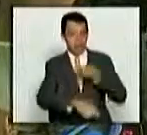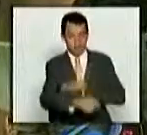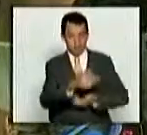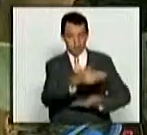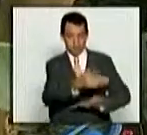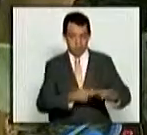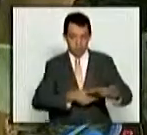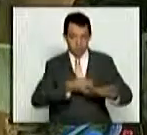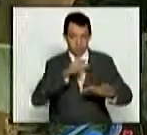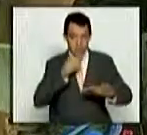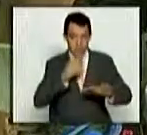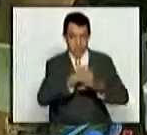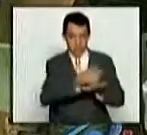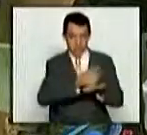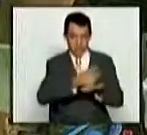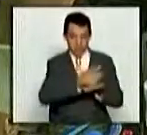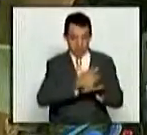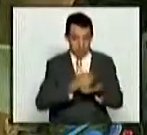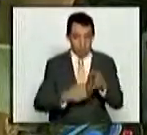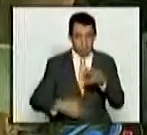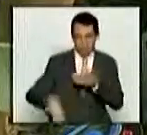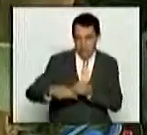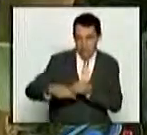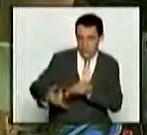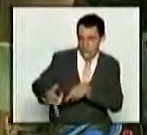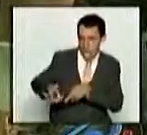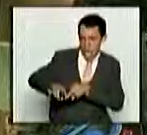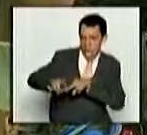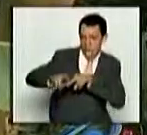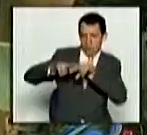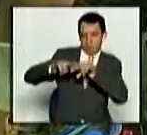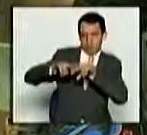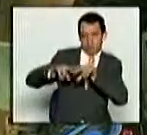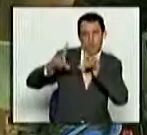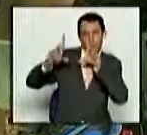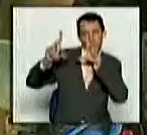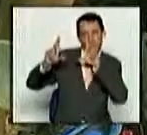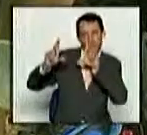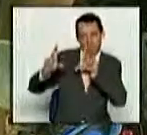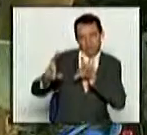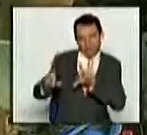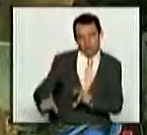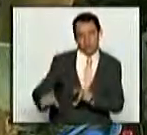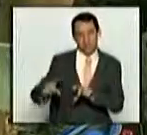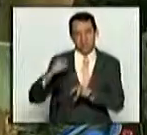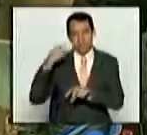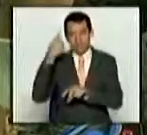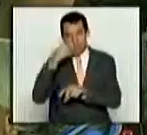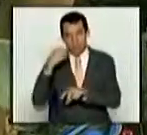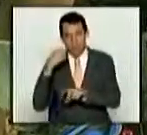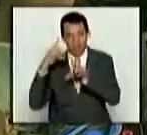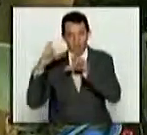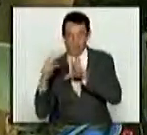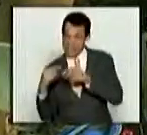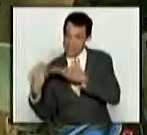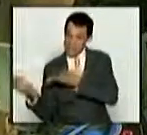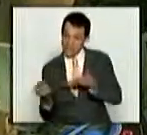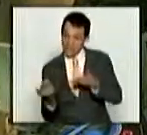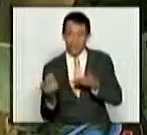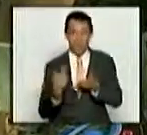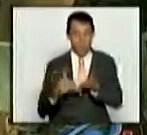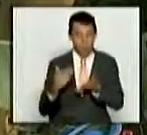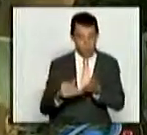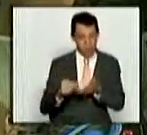fórmulas. Así tengan exhibidas las fotos nuestras o lo que sea, si en un sitio de estos le cambian los